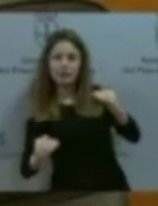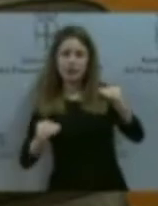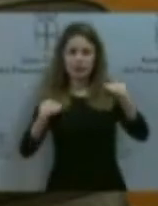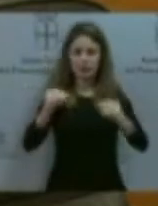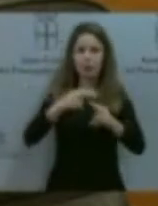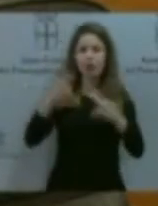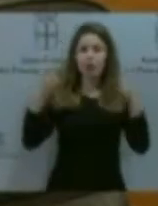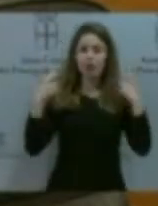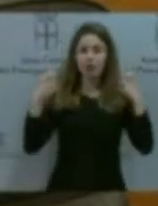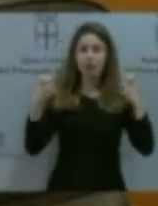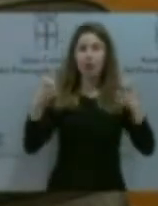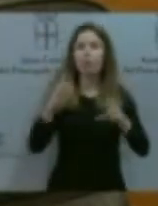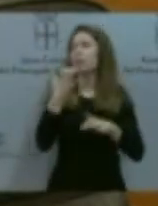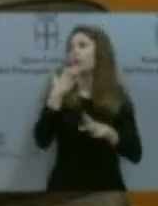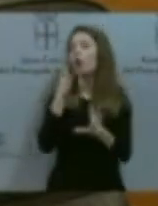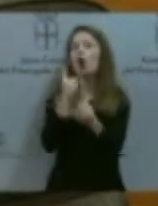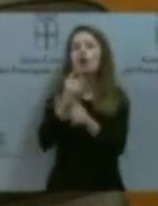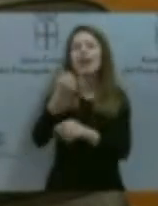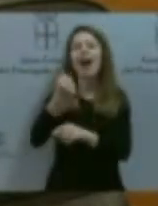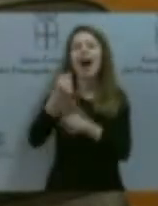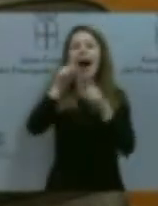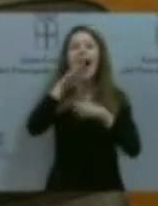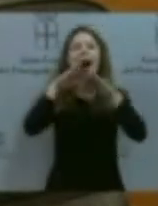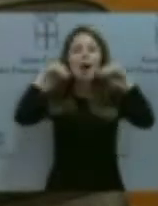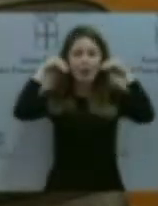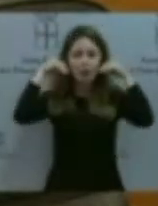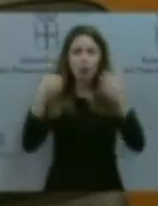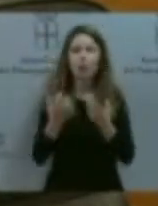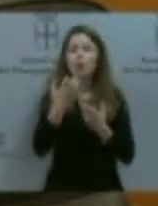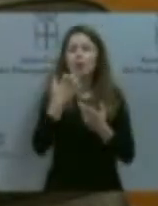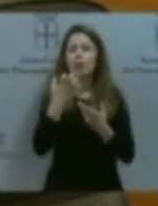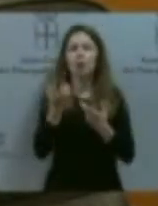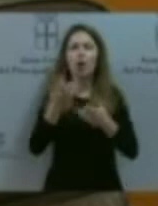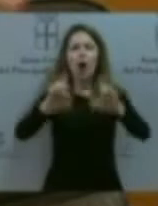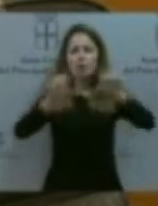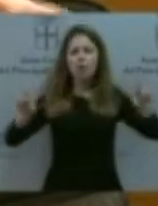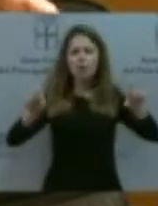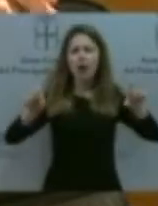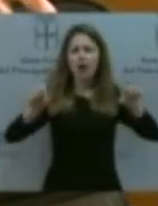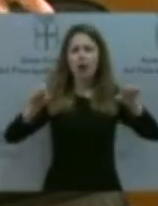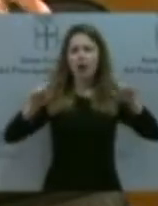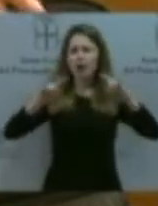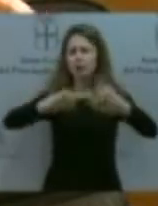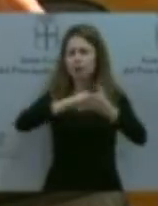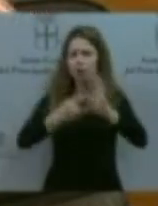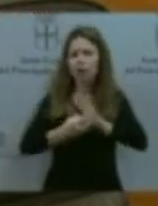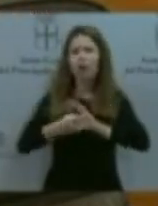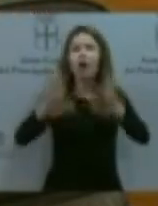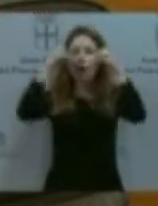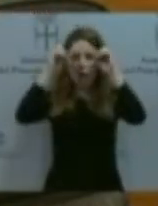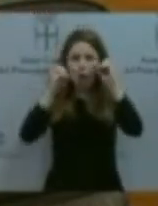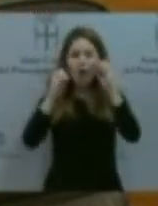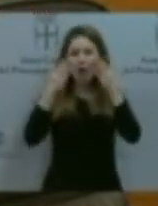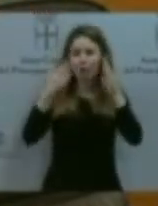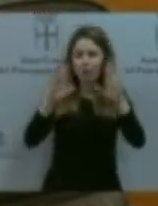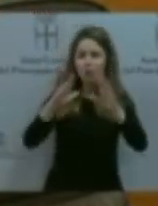ejemplo, grandes gigantes tecnológicos, Google, Facebook, Netflix. Ahí hay que actuar. Y eso nos tiene que ayudar también a favorecer a